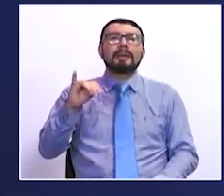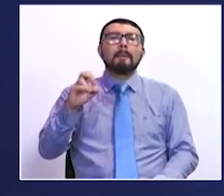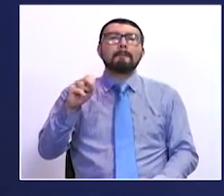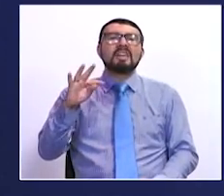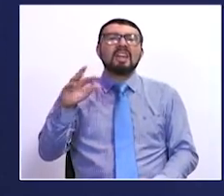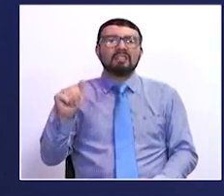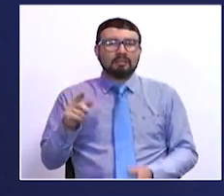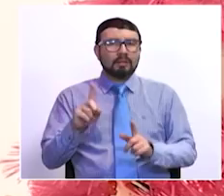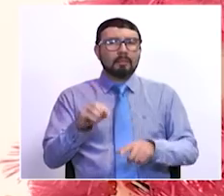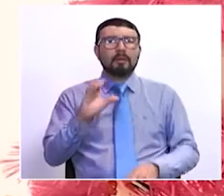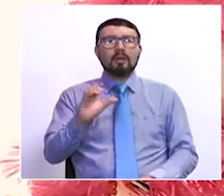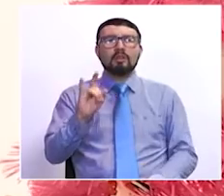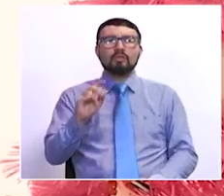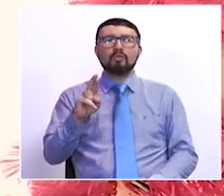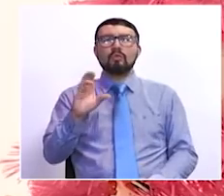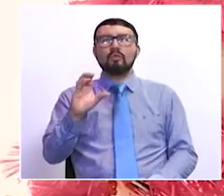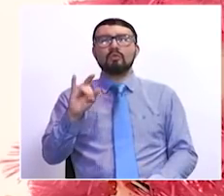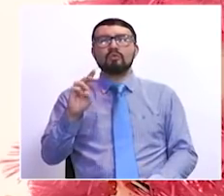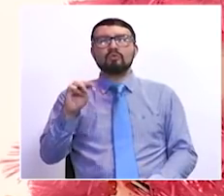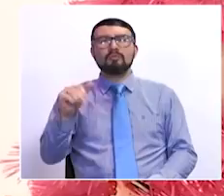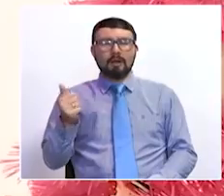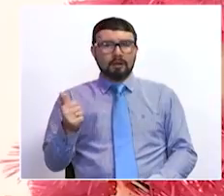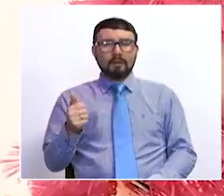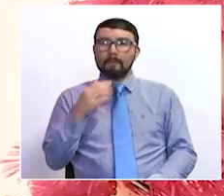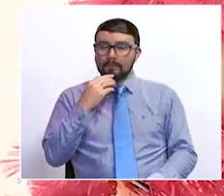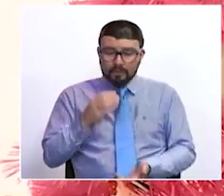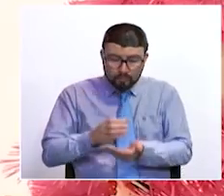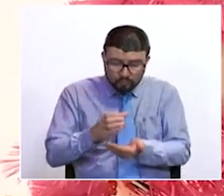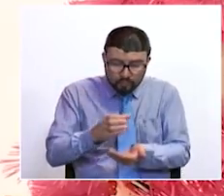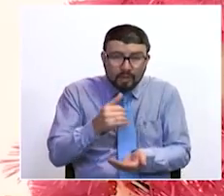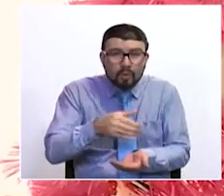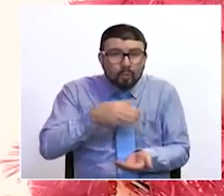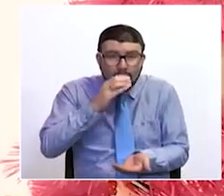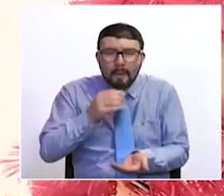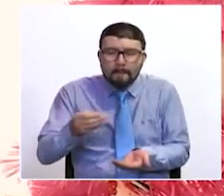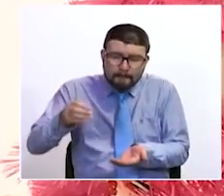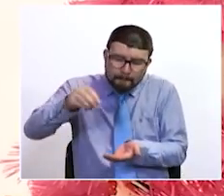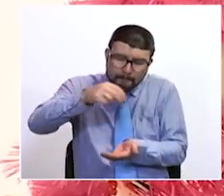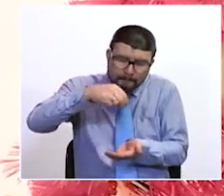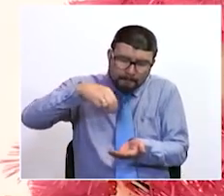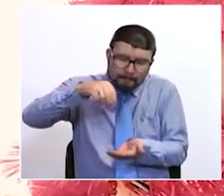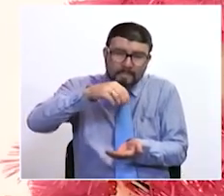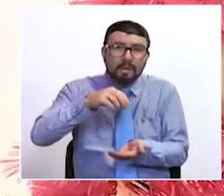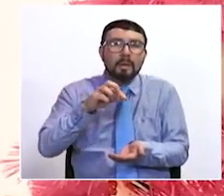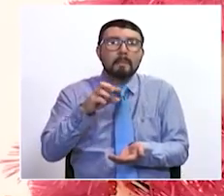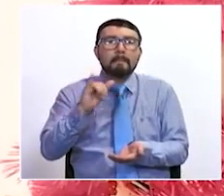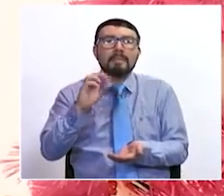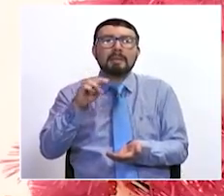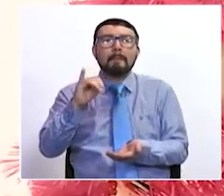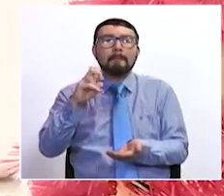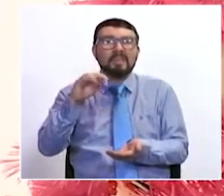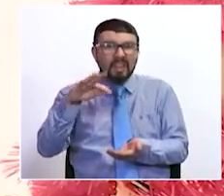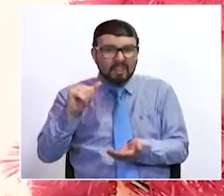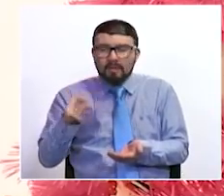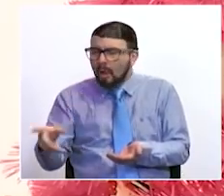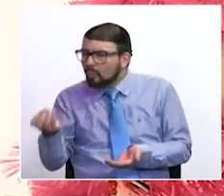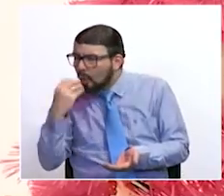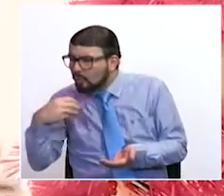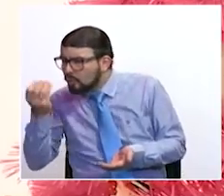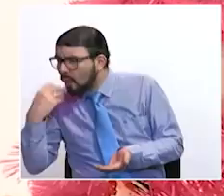vaso con agua y una pizca de pimienta, puede ser después de que consuman estos alimentos.